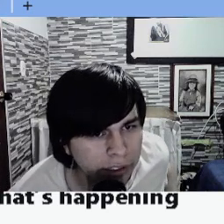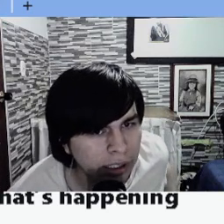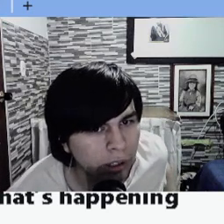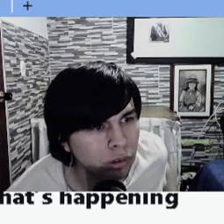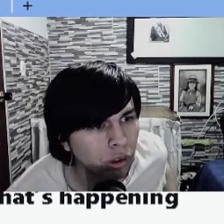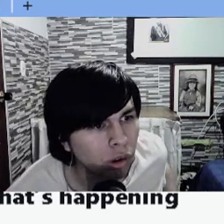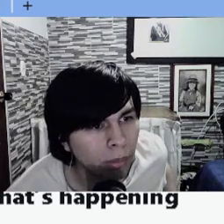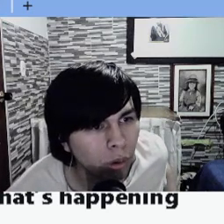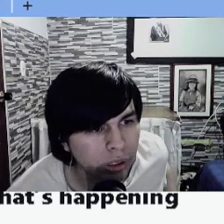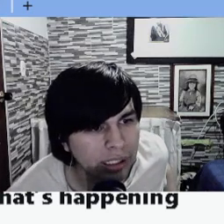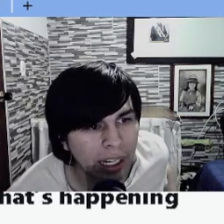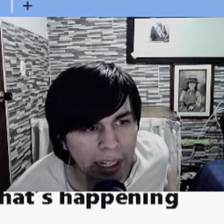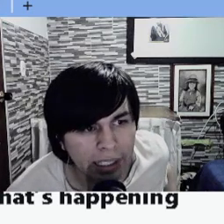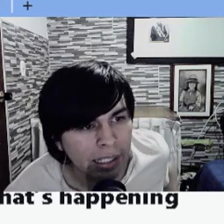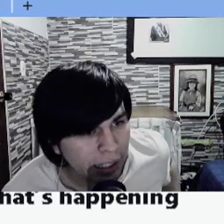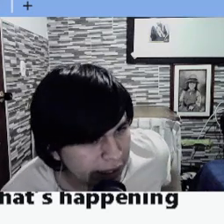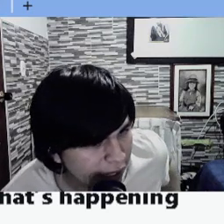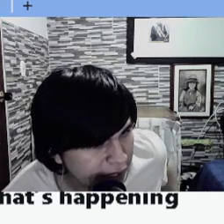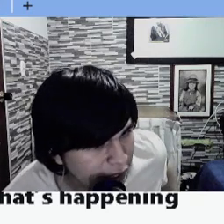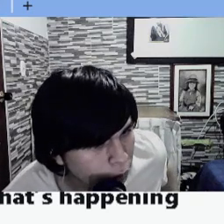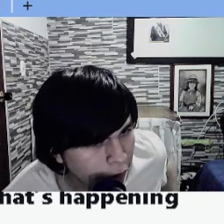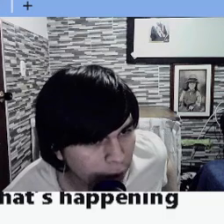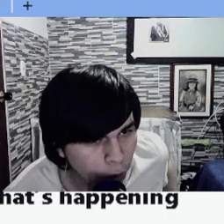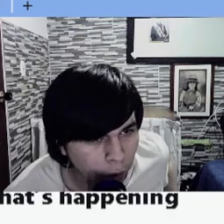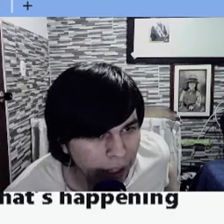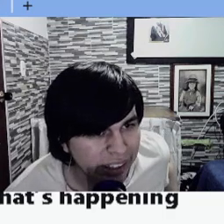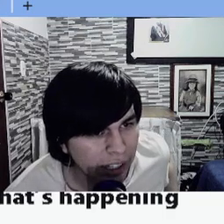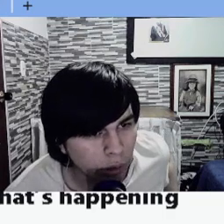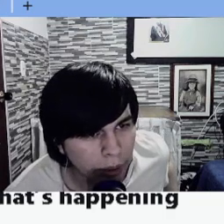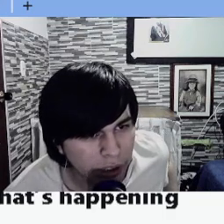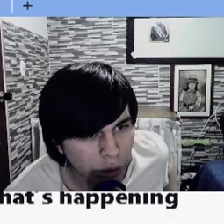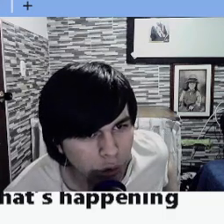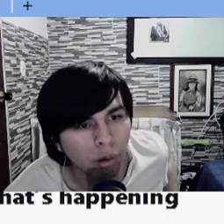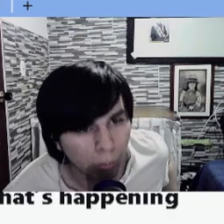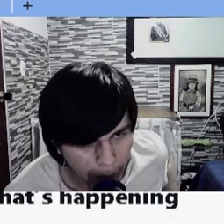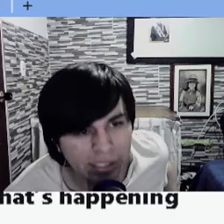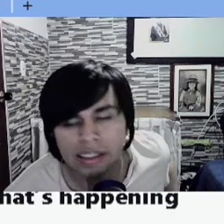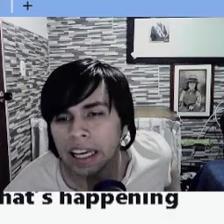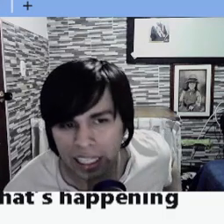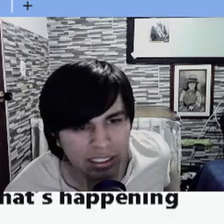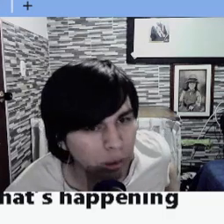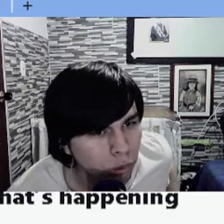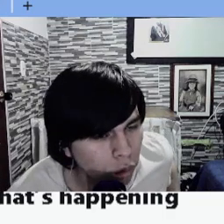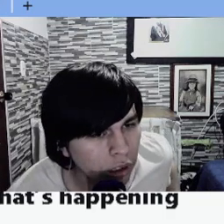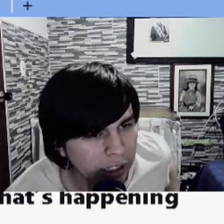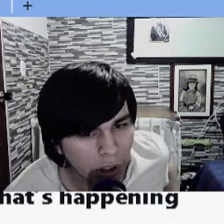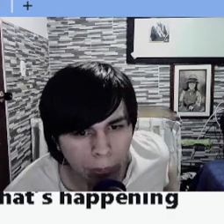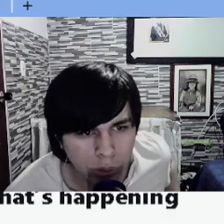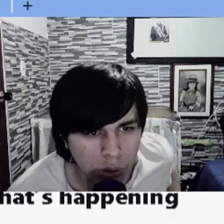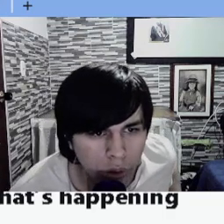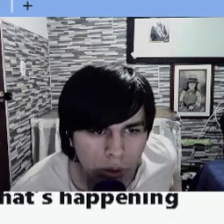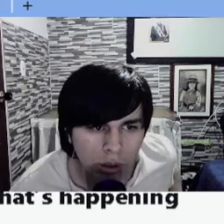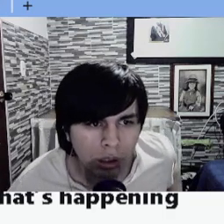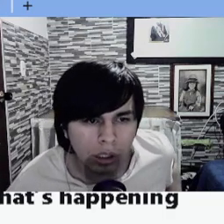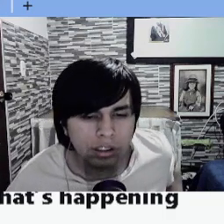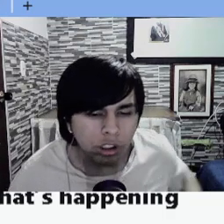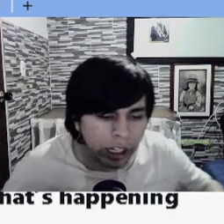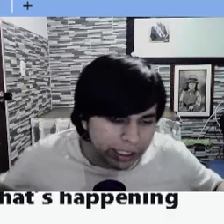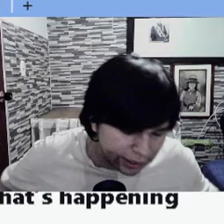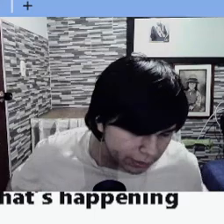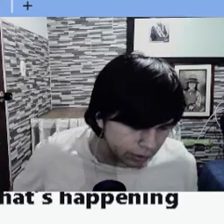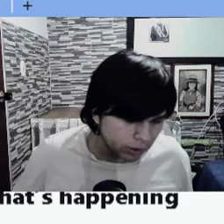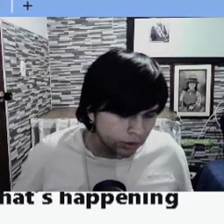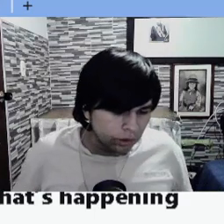mesa directiva en el consejo como orden de la ley 1909 de 2018 Pues el estatuto de la oposición